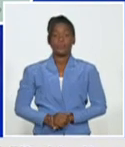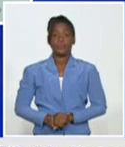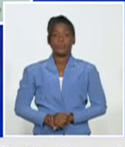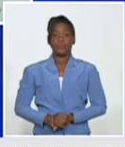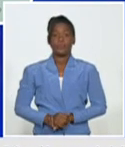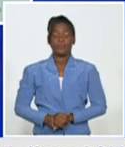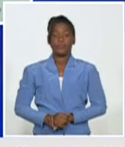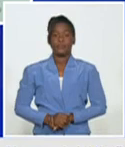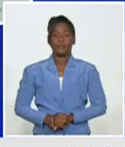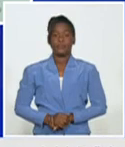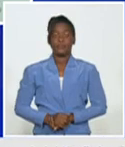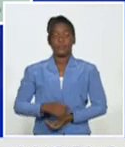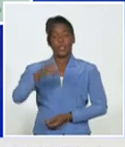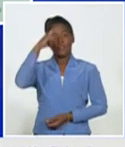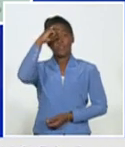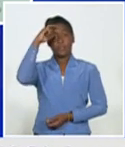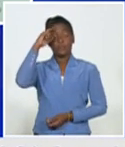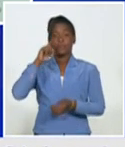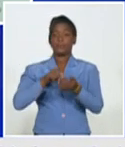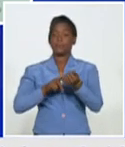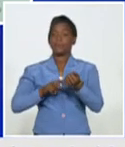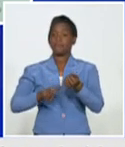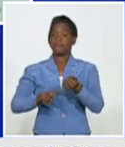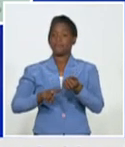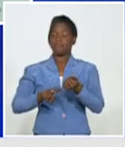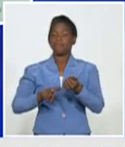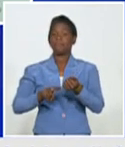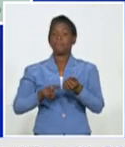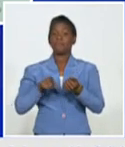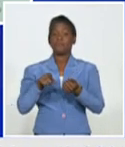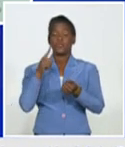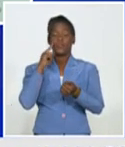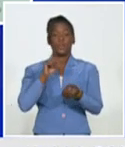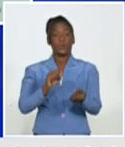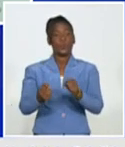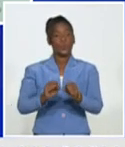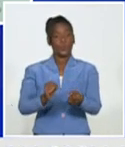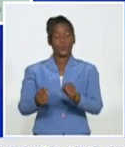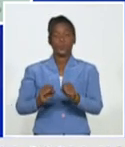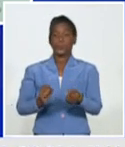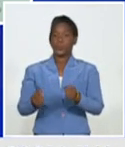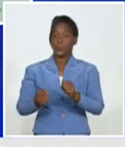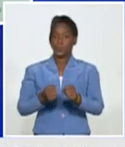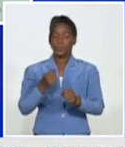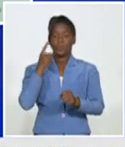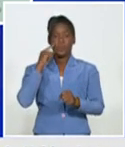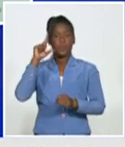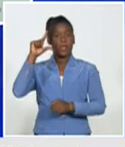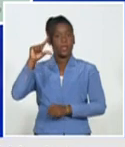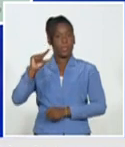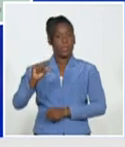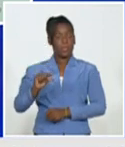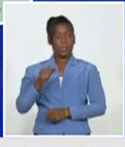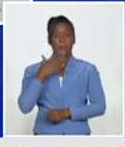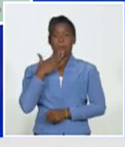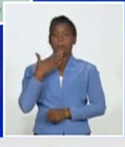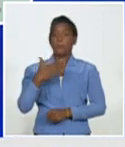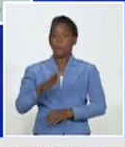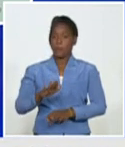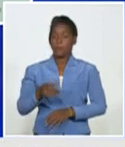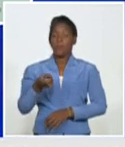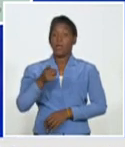un incremento importante, ha ido controlando la situación epidemiológica. No obstante, ayer con 8